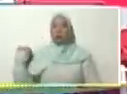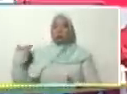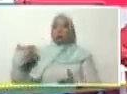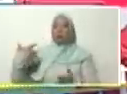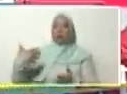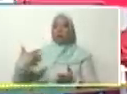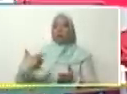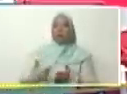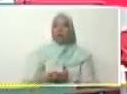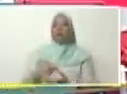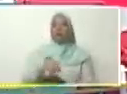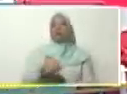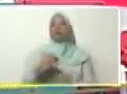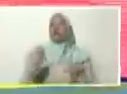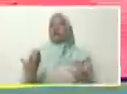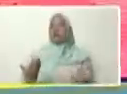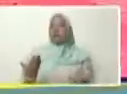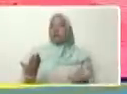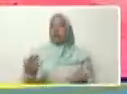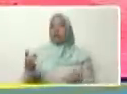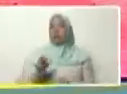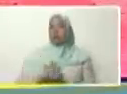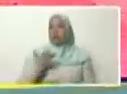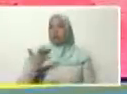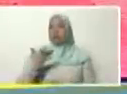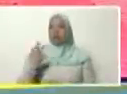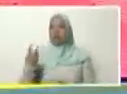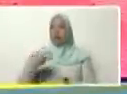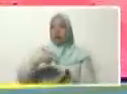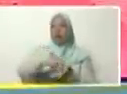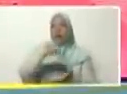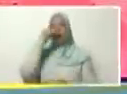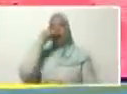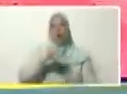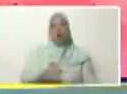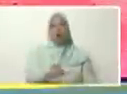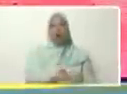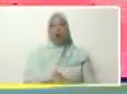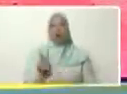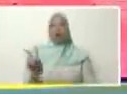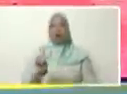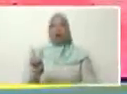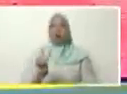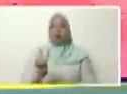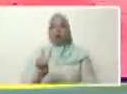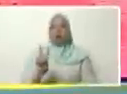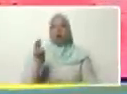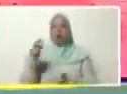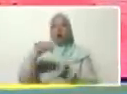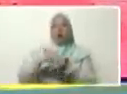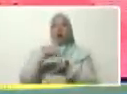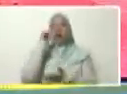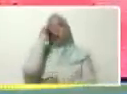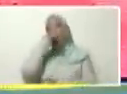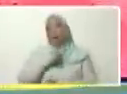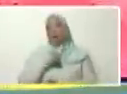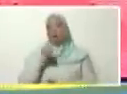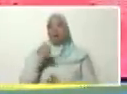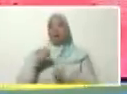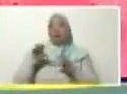y ellos creyeron que podían arrodillar al pueblo de Venezuela, que podían rendir al pueblo de